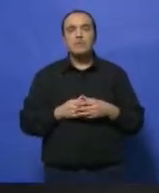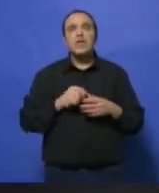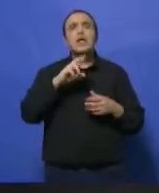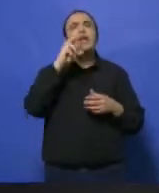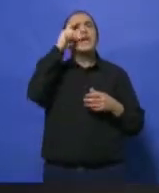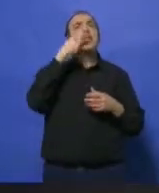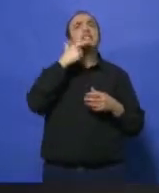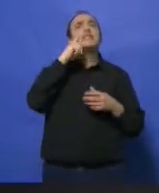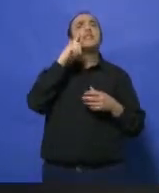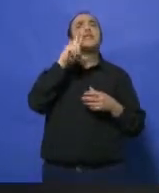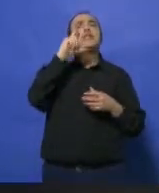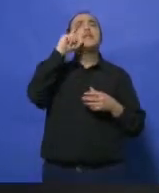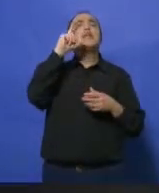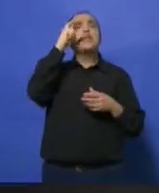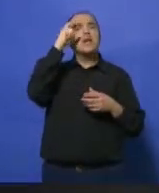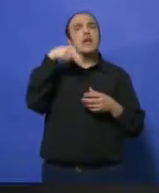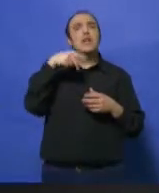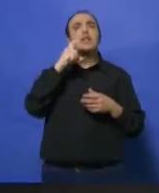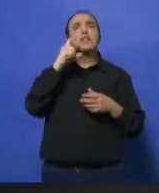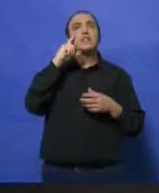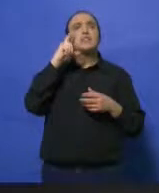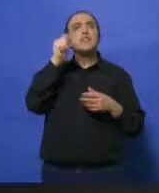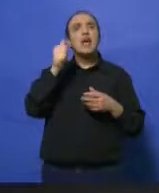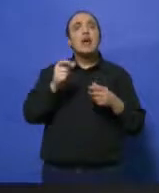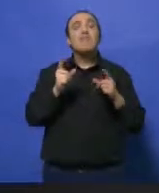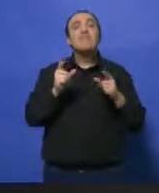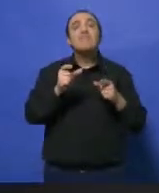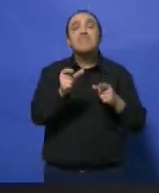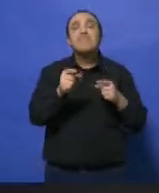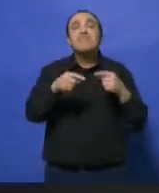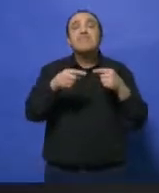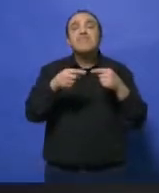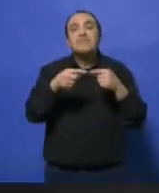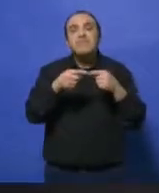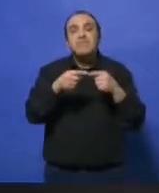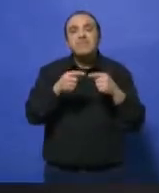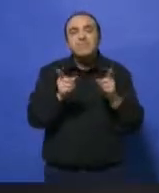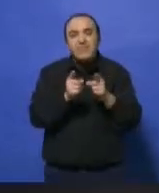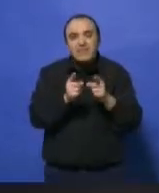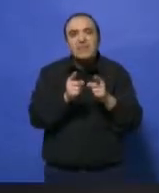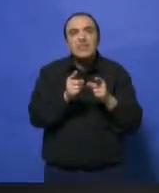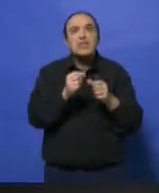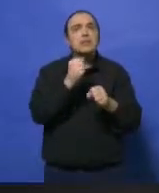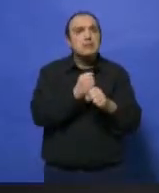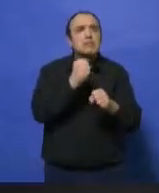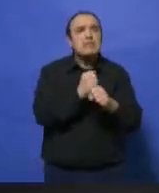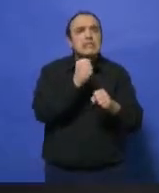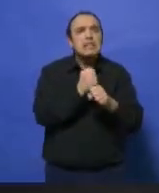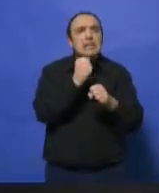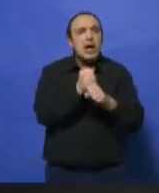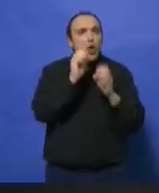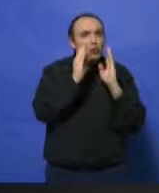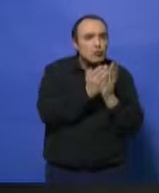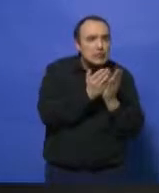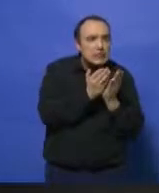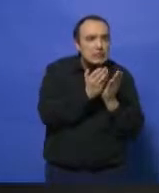Resiliencia es el nombre del corto que se va a rodar cerca de fin de año, y que los chicos están trabajando en lo que es la preproducción y necesitan